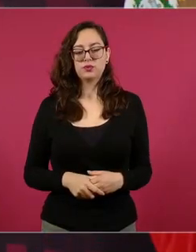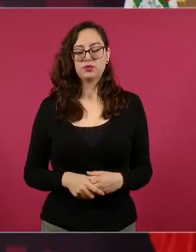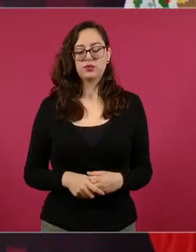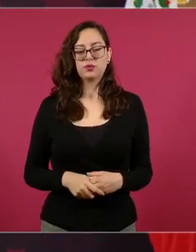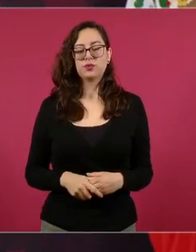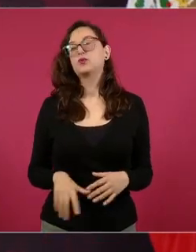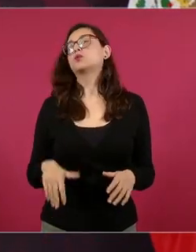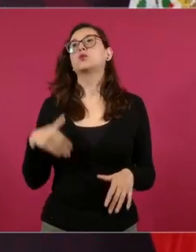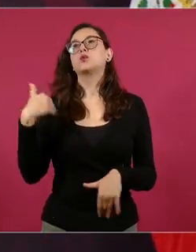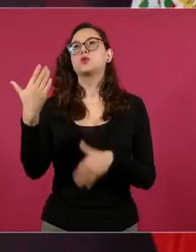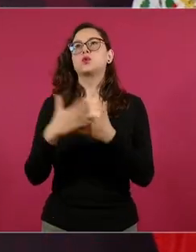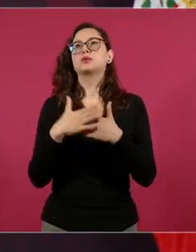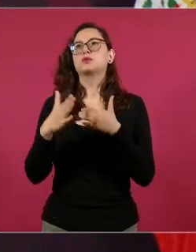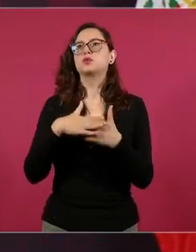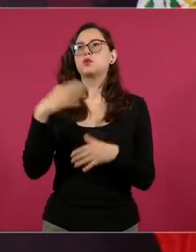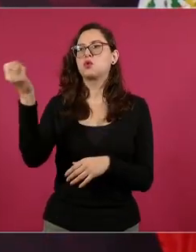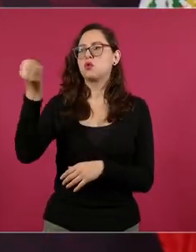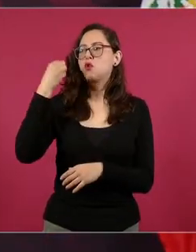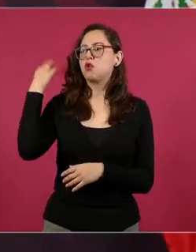viernes